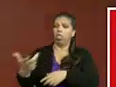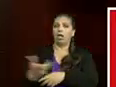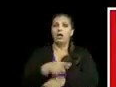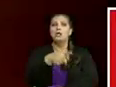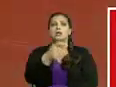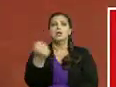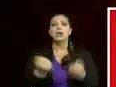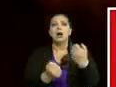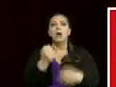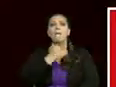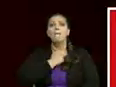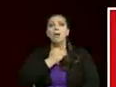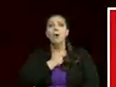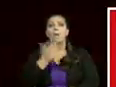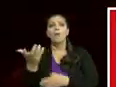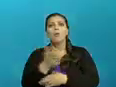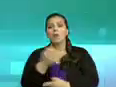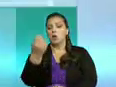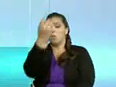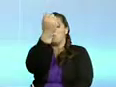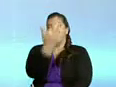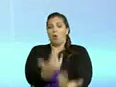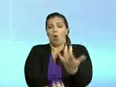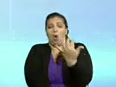es rodeado por las llamas en Australia.